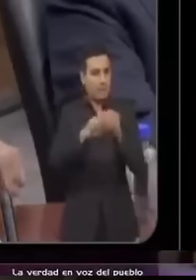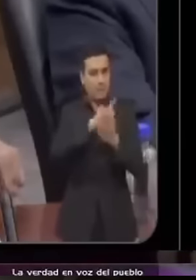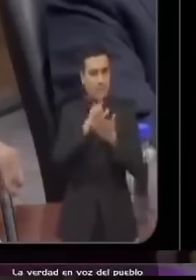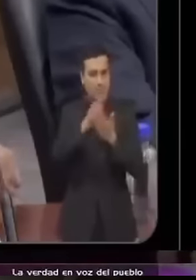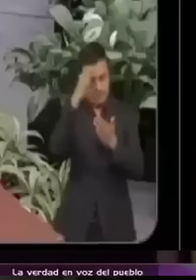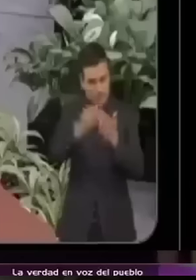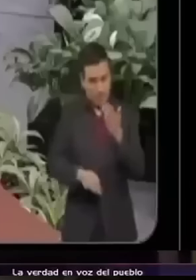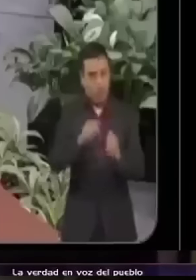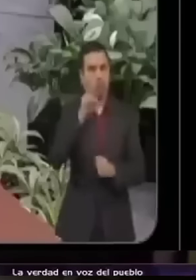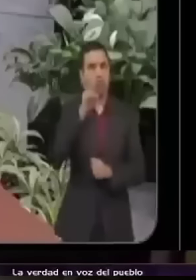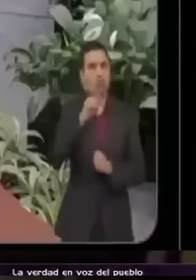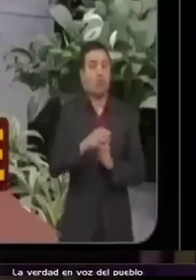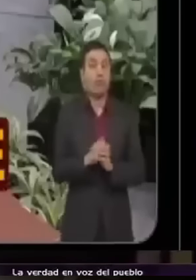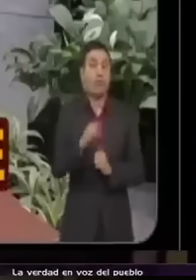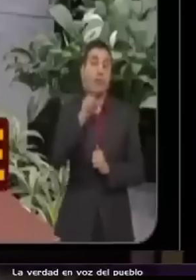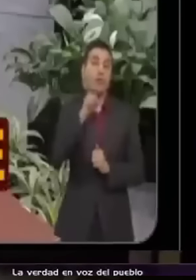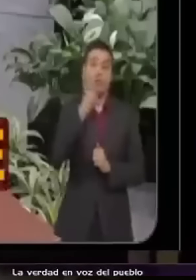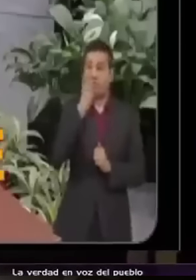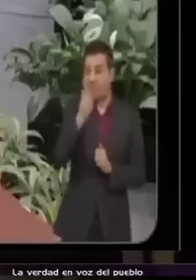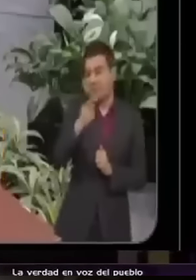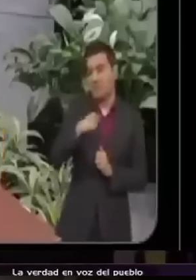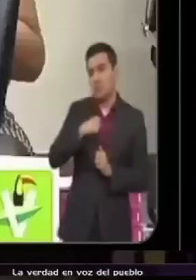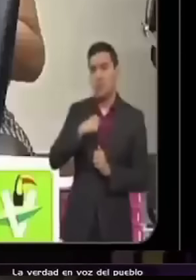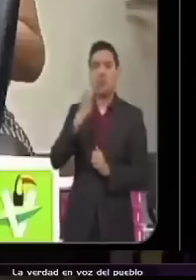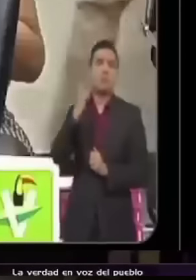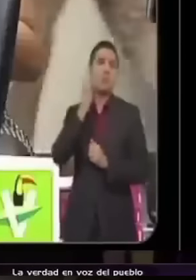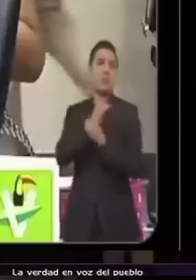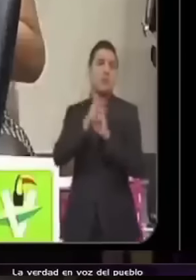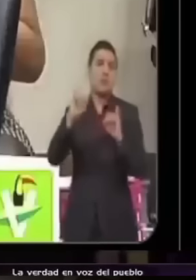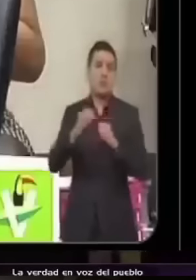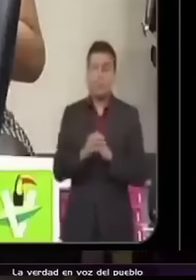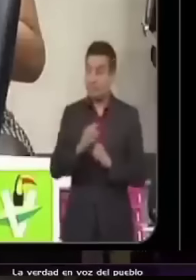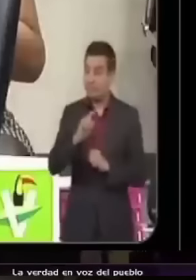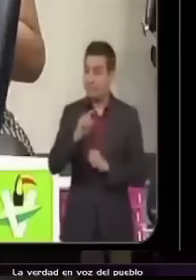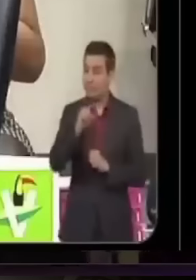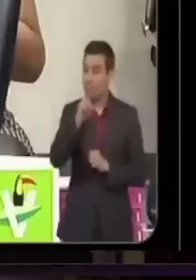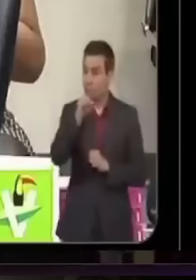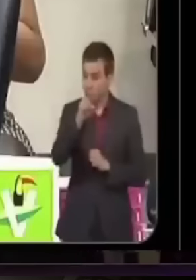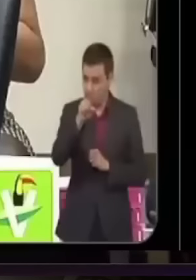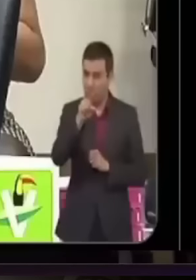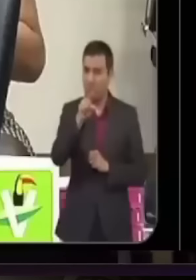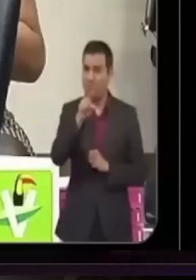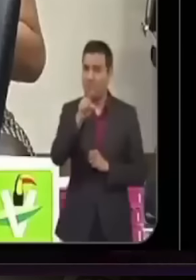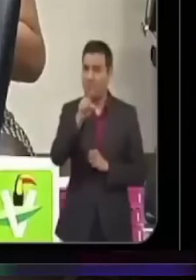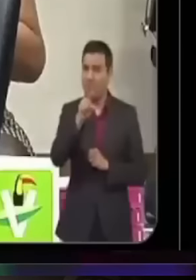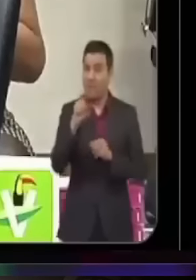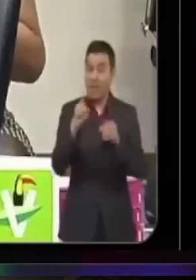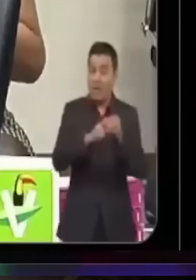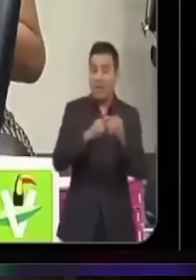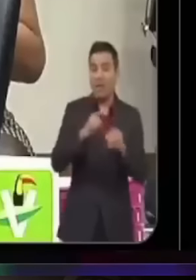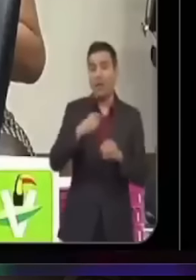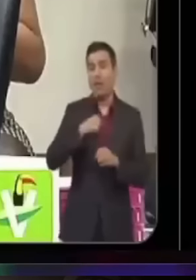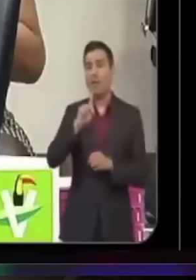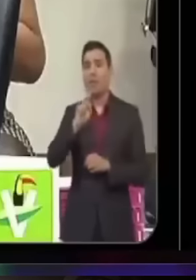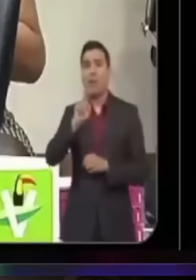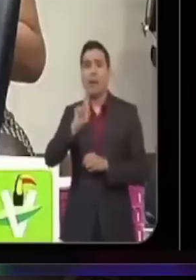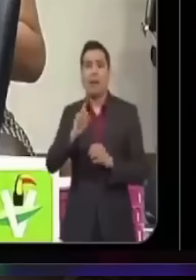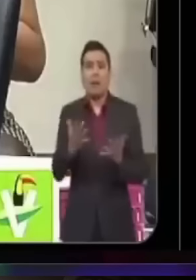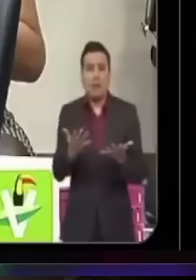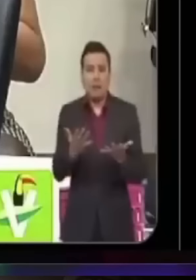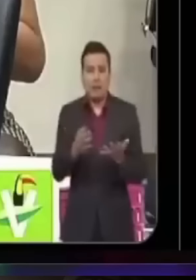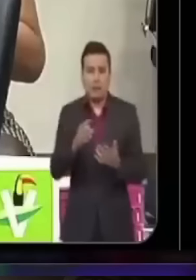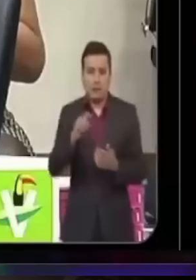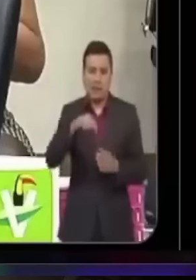ley. Que te la das de independiente y que asumiste una posición de partido para poder venir aquí